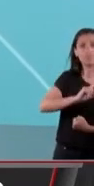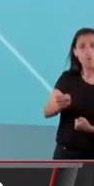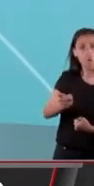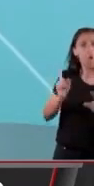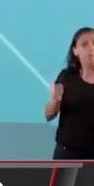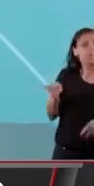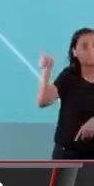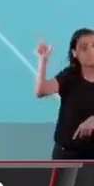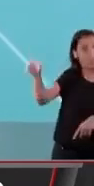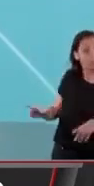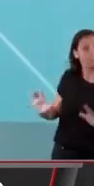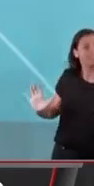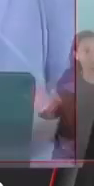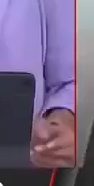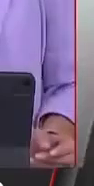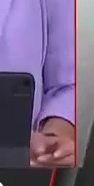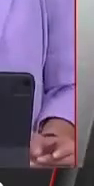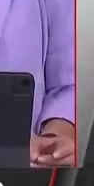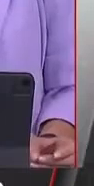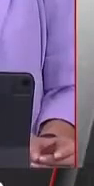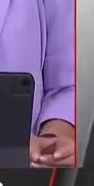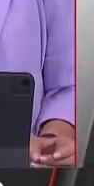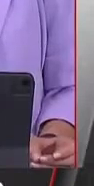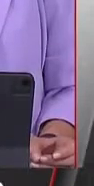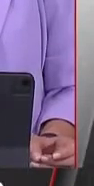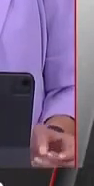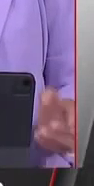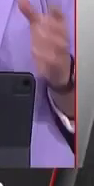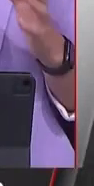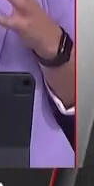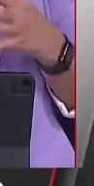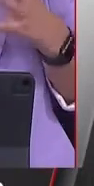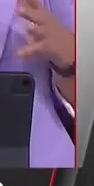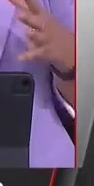bajamos Tucumán y bajamos San Juan. Nos vamos a centrar en Tucumán.